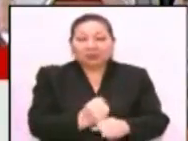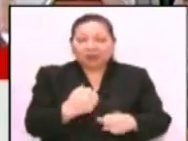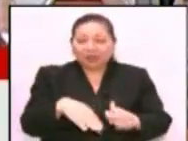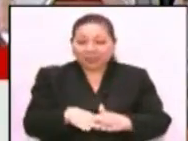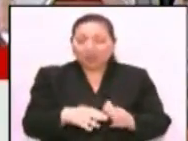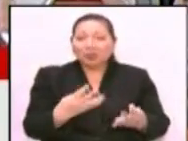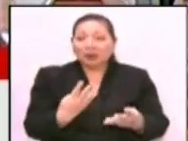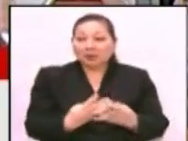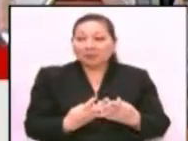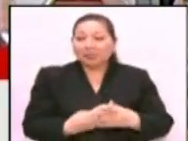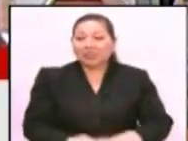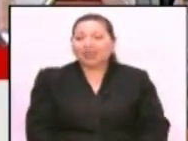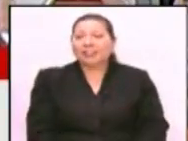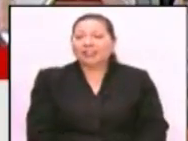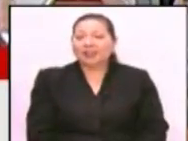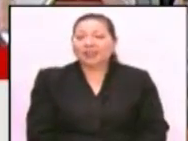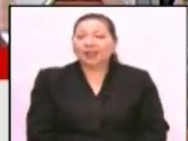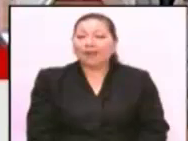los penales,